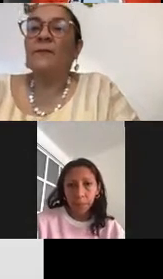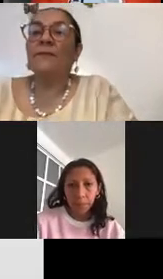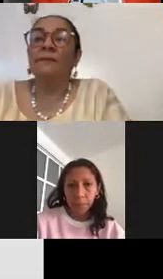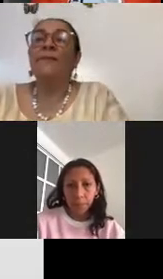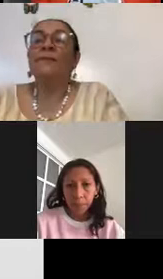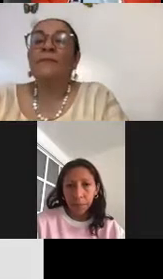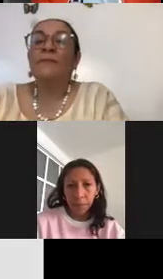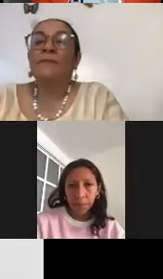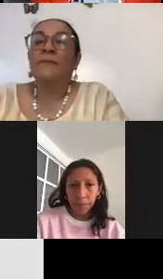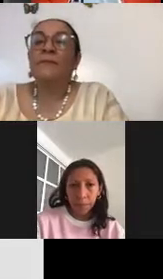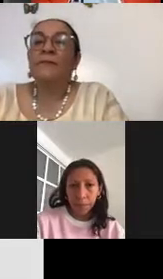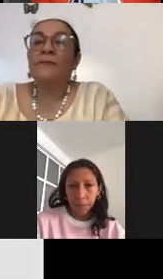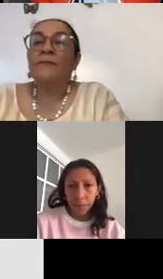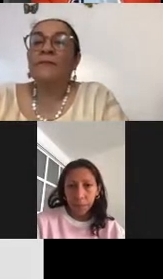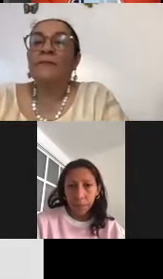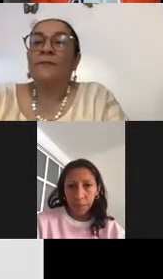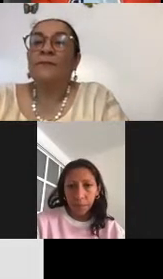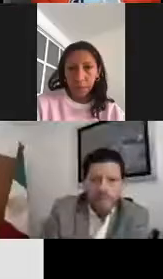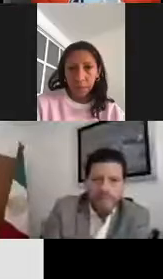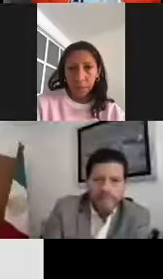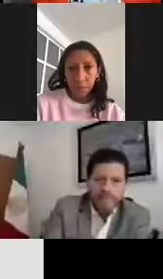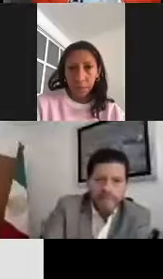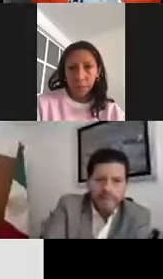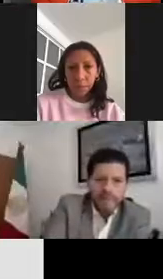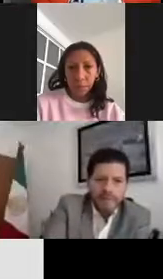Victor Hugo Lobo Román. Victor Hugo Lobo, a favor.